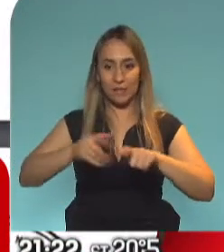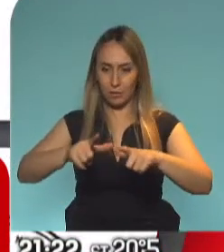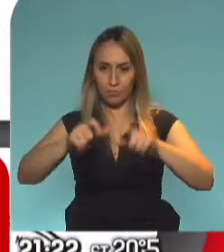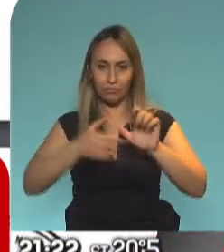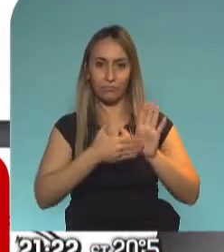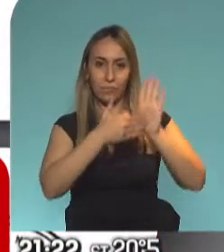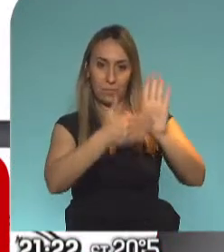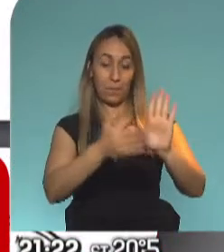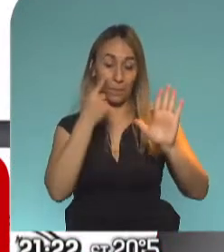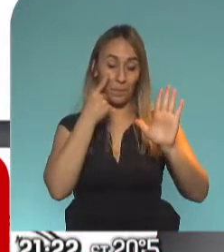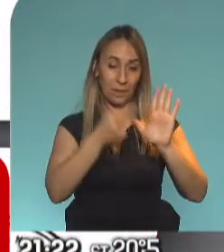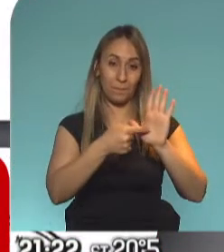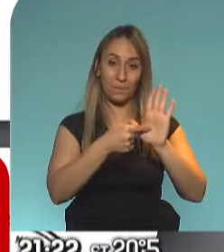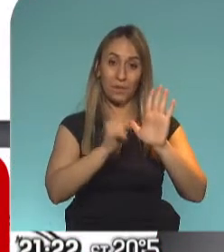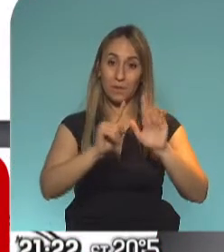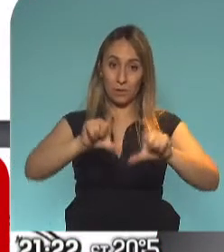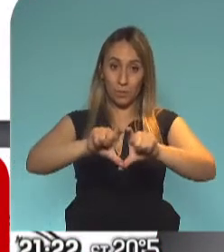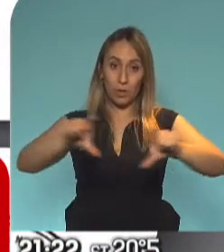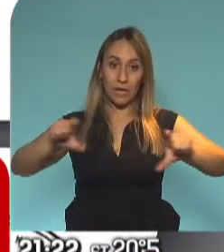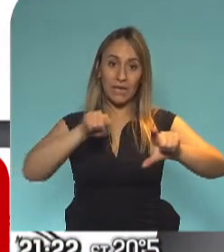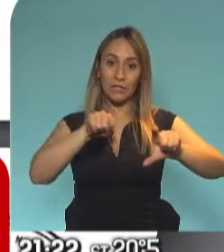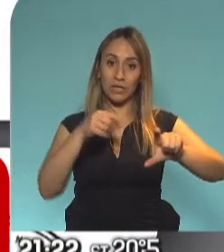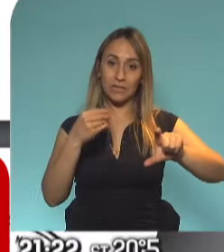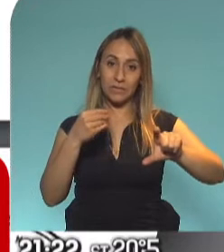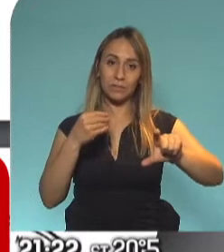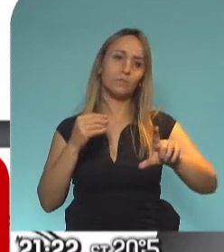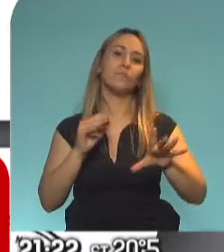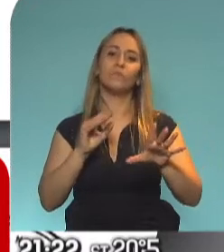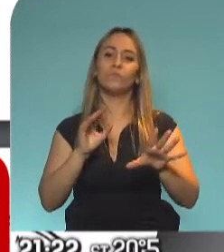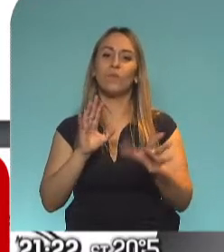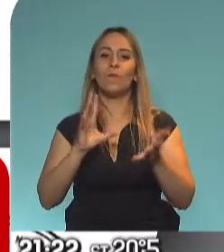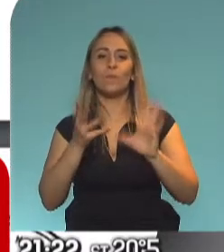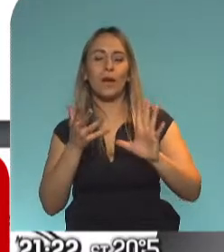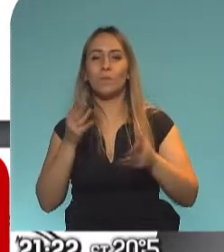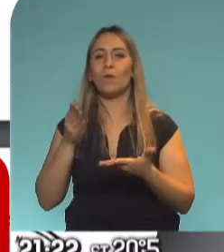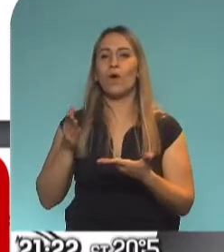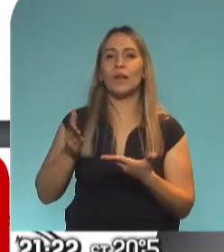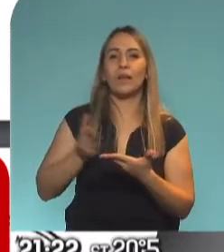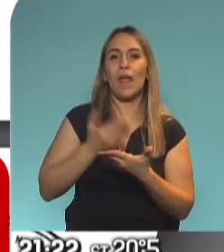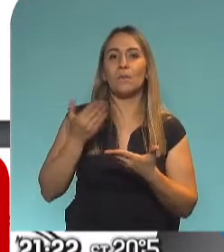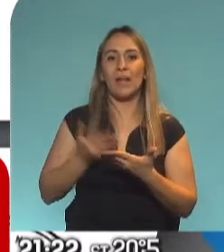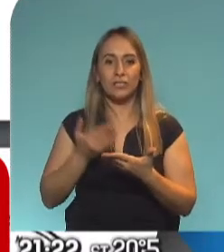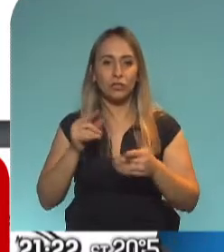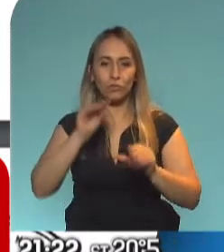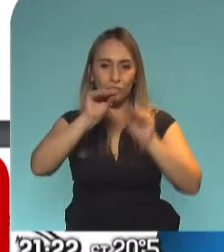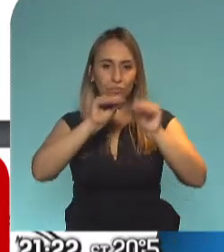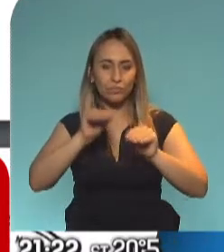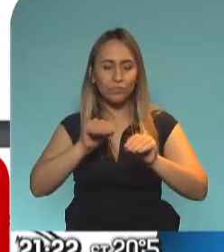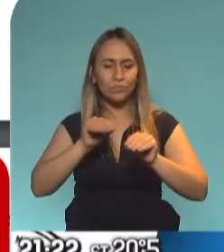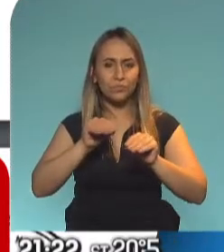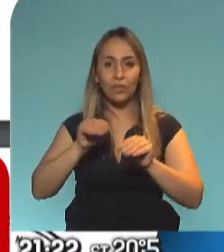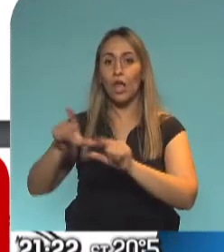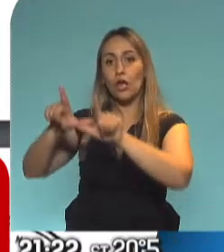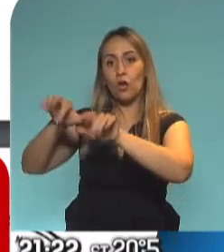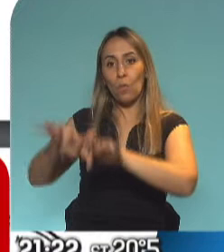que tiene. Mira, eso que ves ahí es un repaso de lo que se extrajo de uno de los... De las